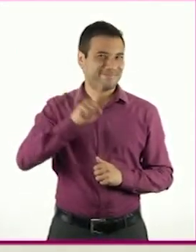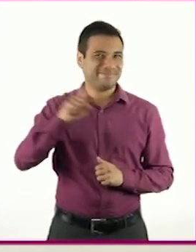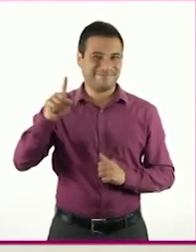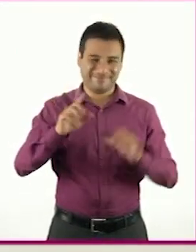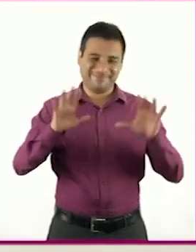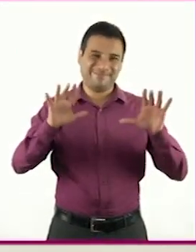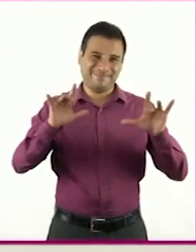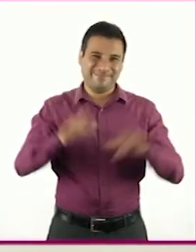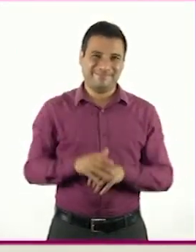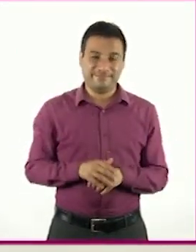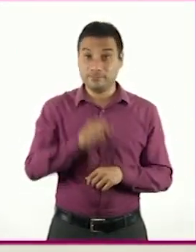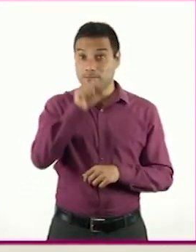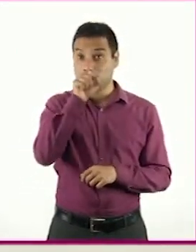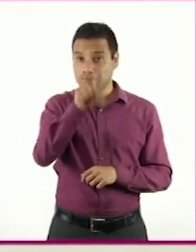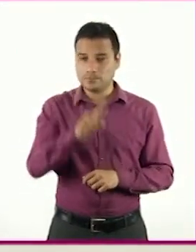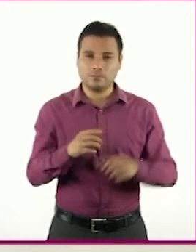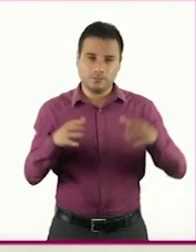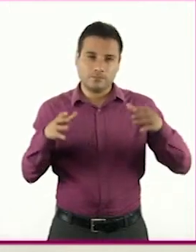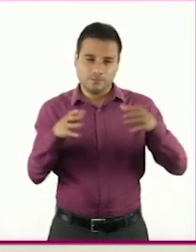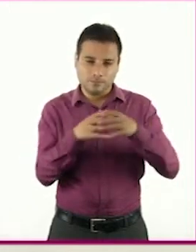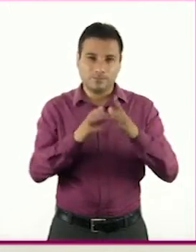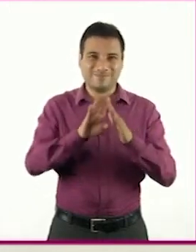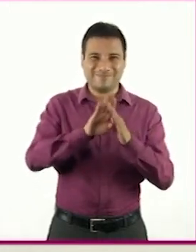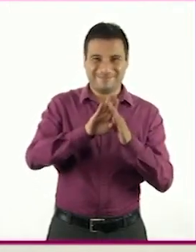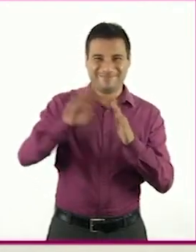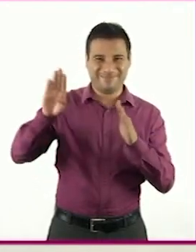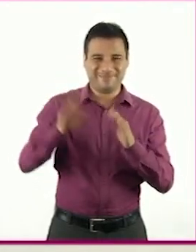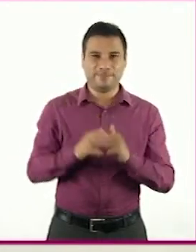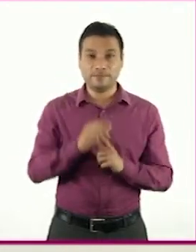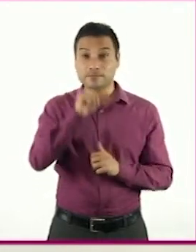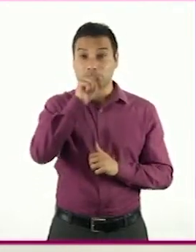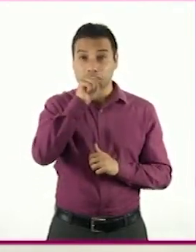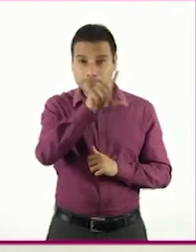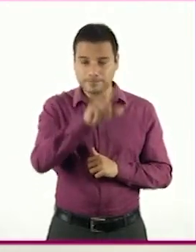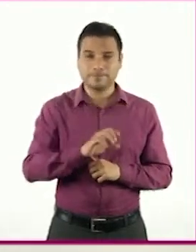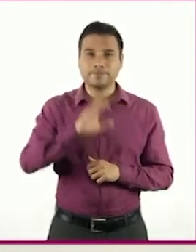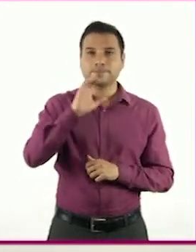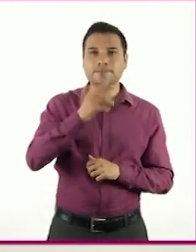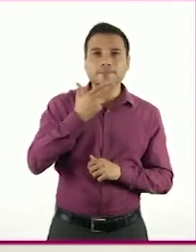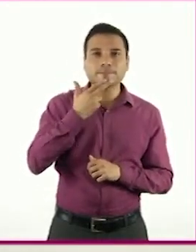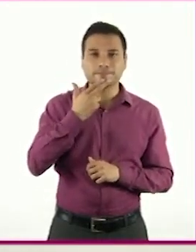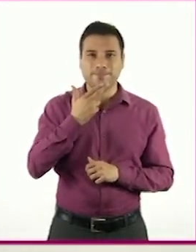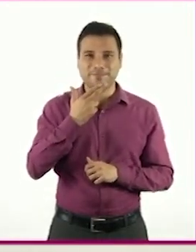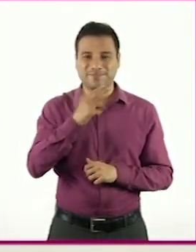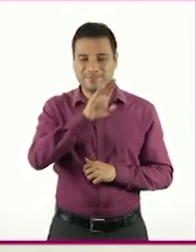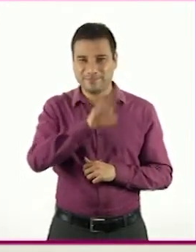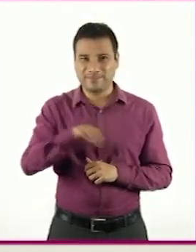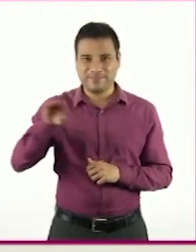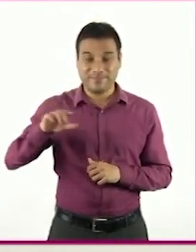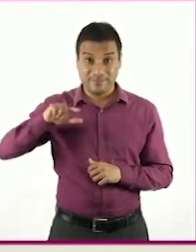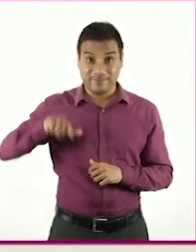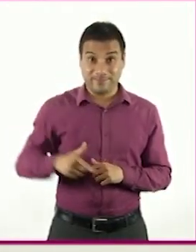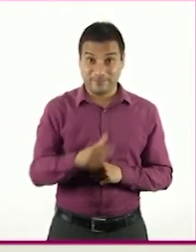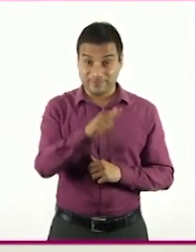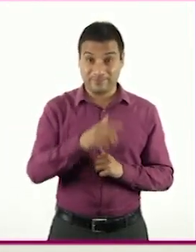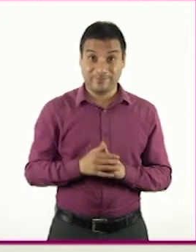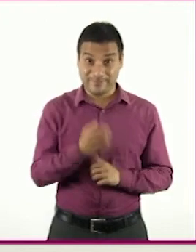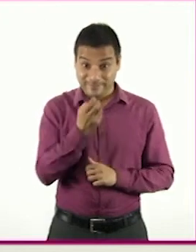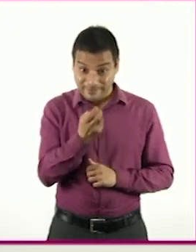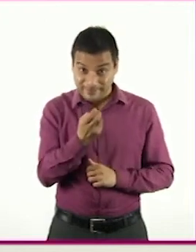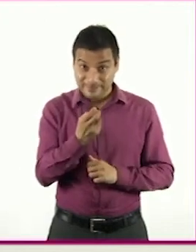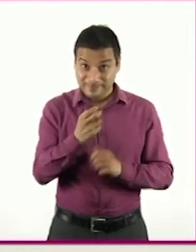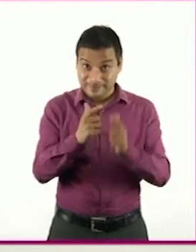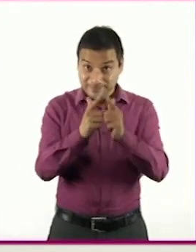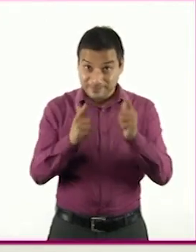los clubes de migrantes mexicanos provenientes de Jalisco, Chihuahua, Michoacán y Guanajuato son algunas de